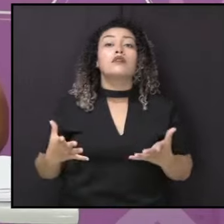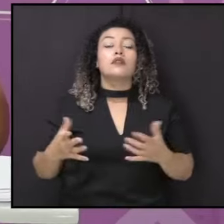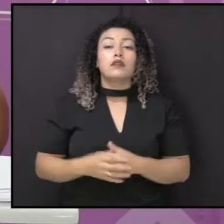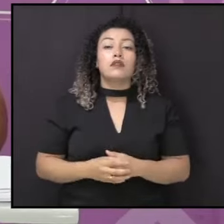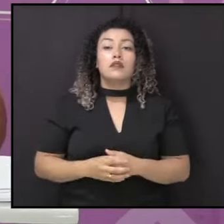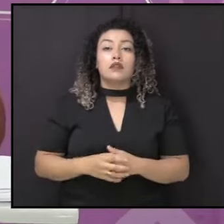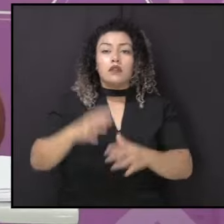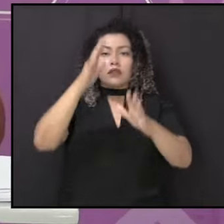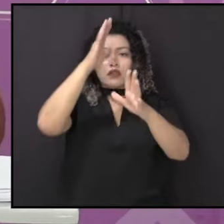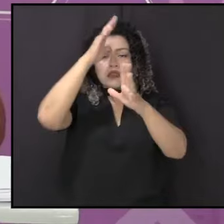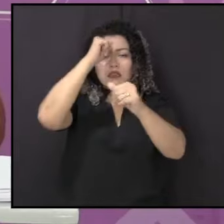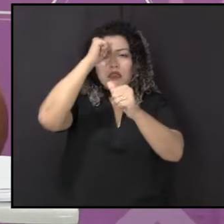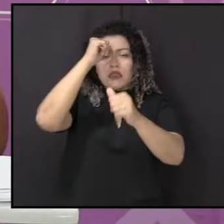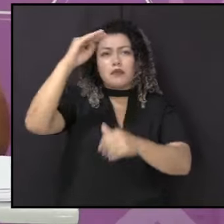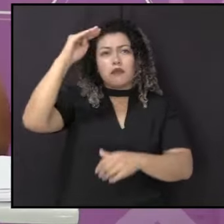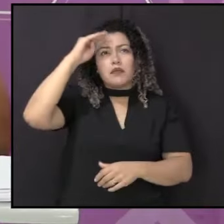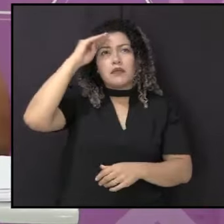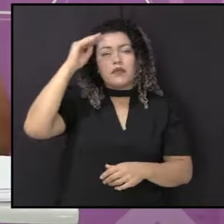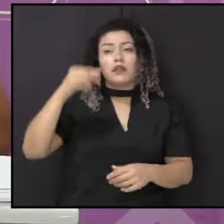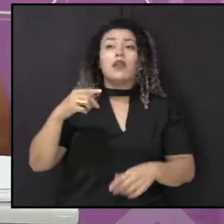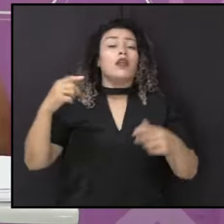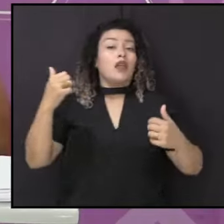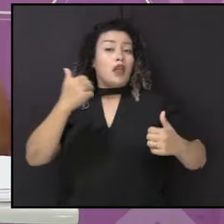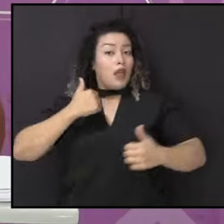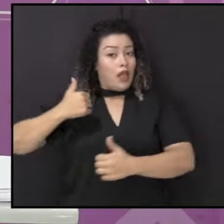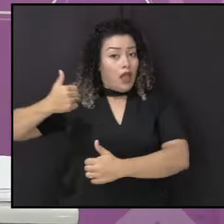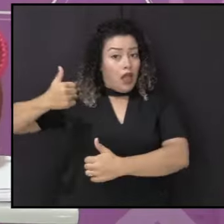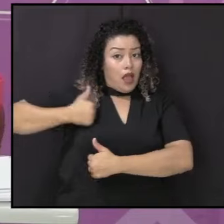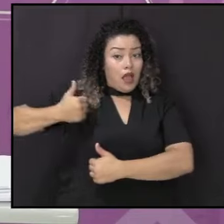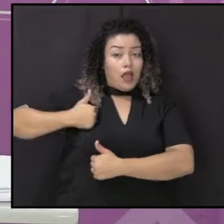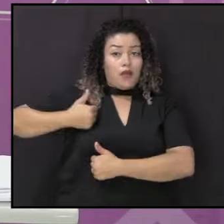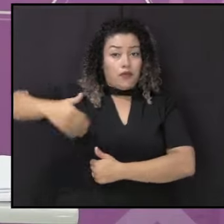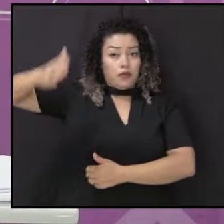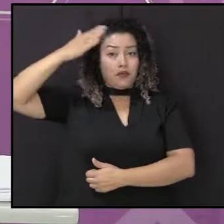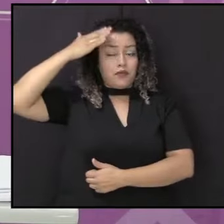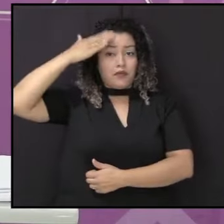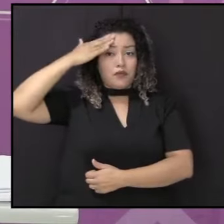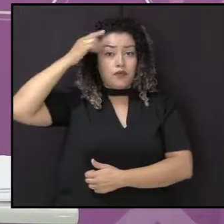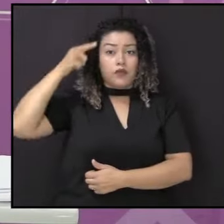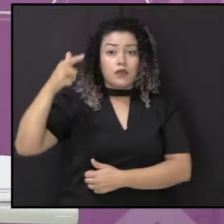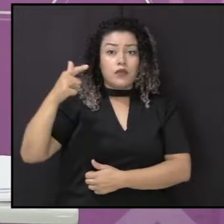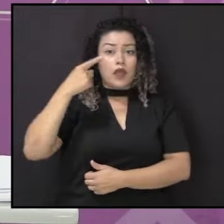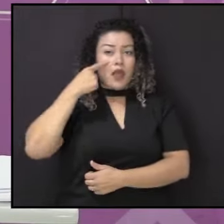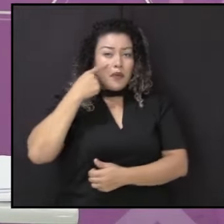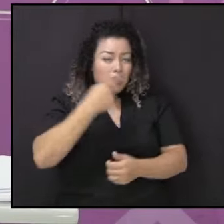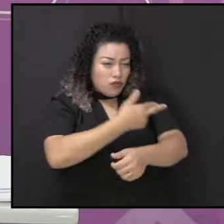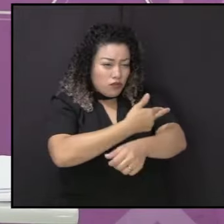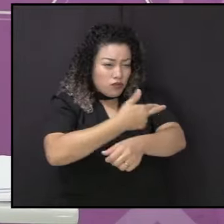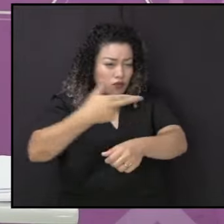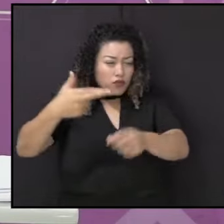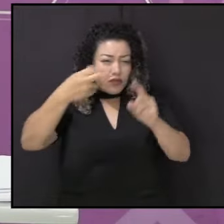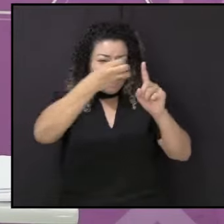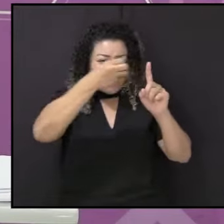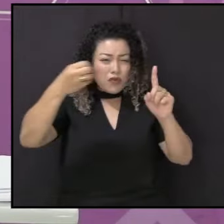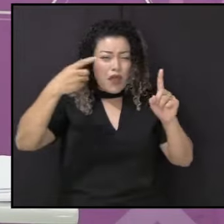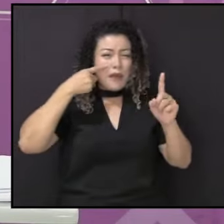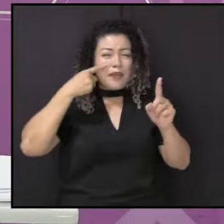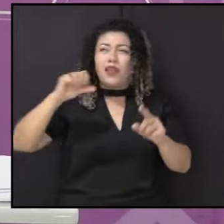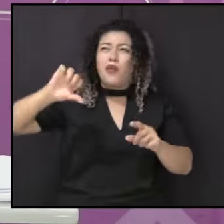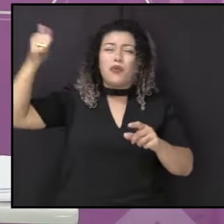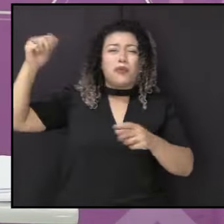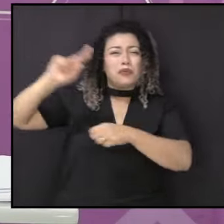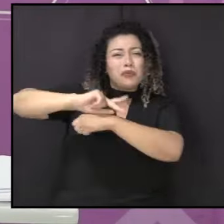de acuerdo con la finalidad de exhortar a las autoridades competentes para el efecto de que realicen estudios de flujo migratorio y ofrecer